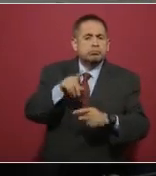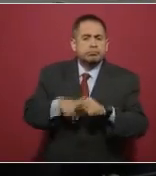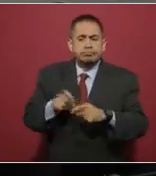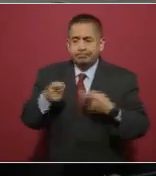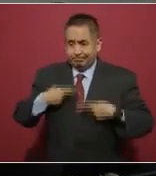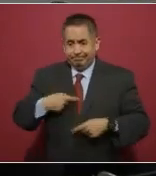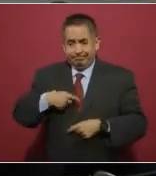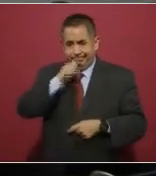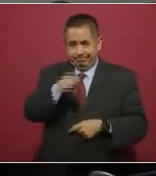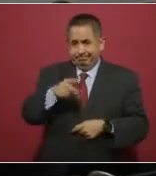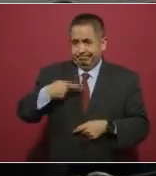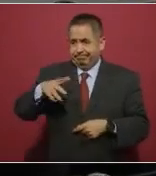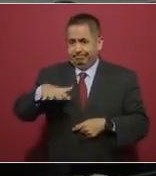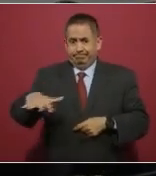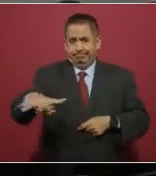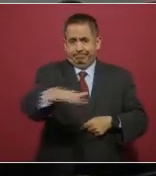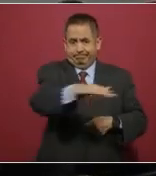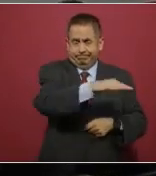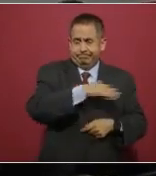y